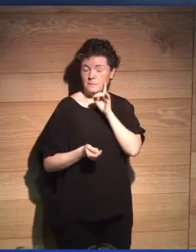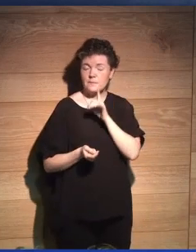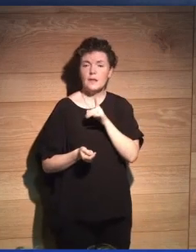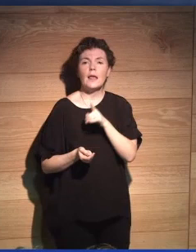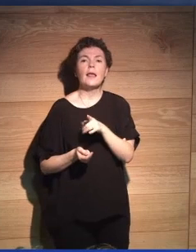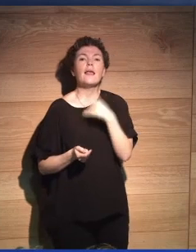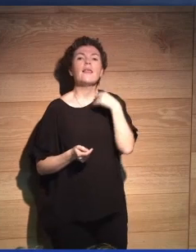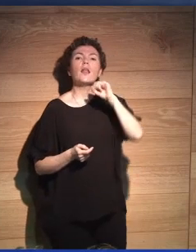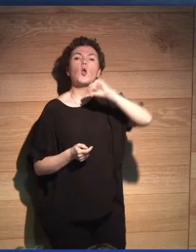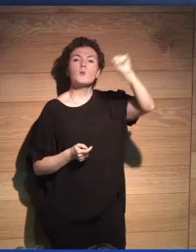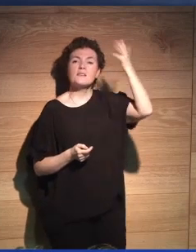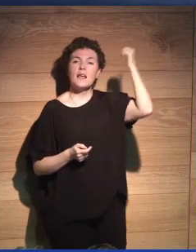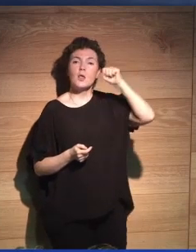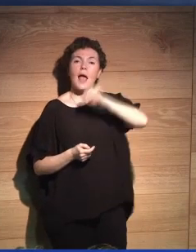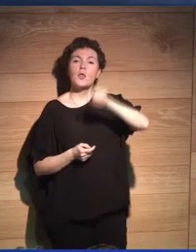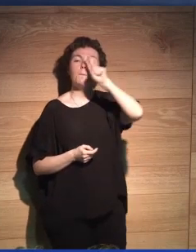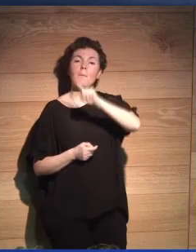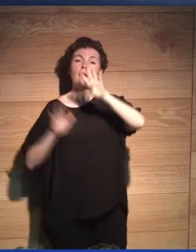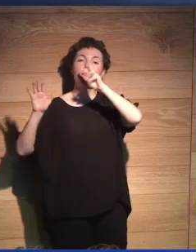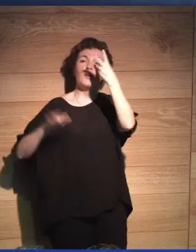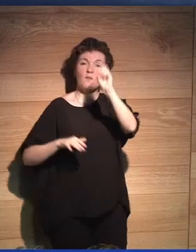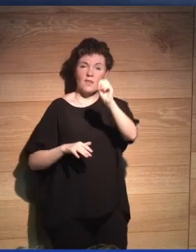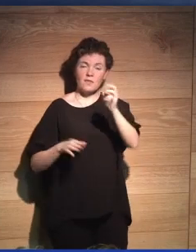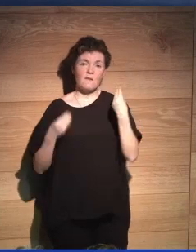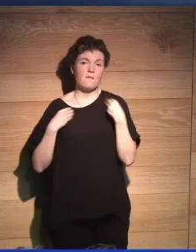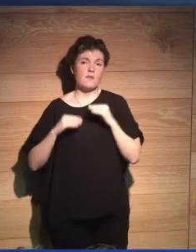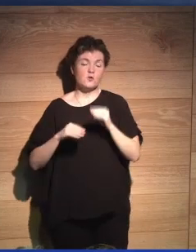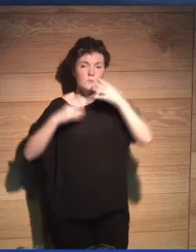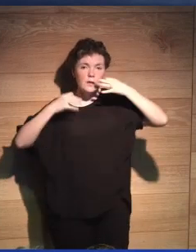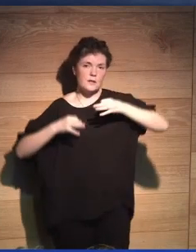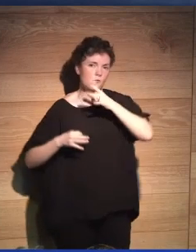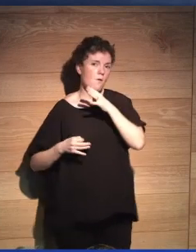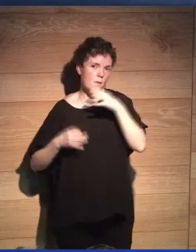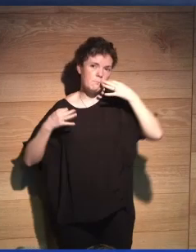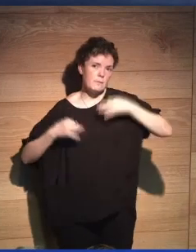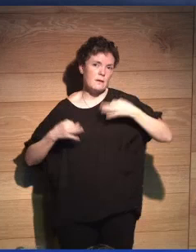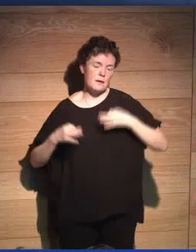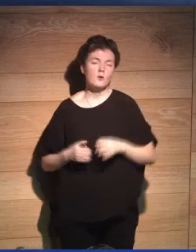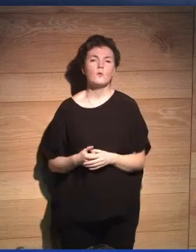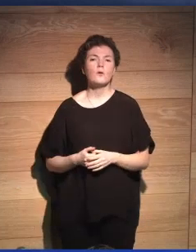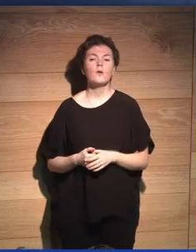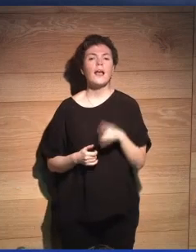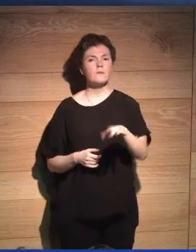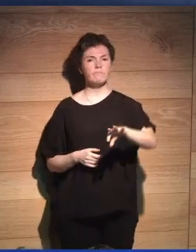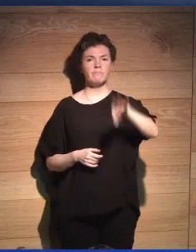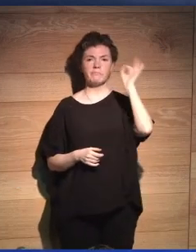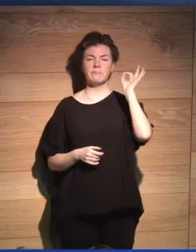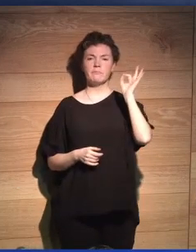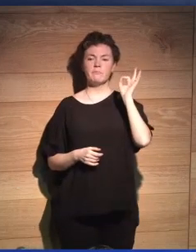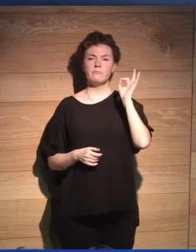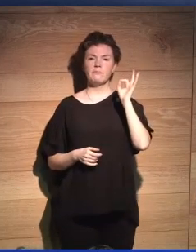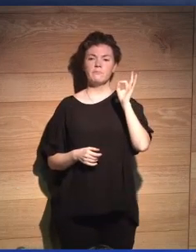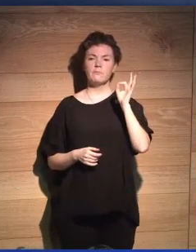sido comunista en los años 20. Sus vidas estaban en riesgo. Fue su determinación lo